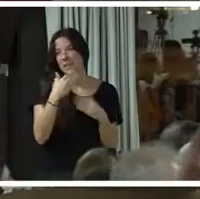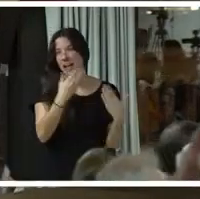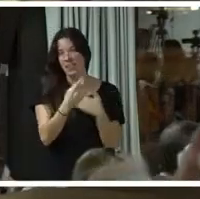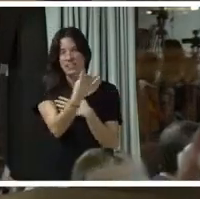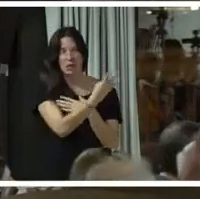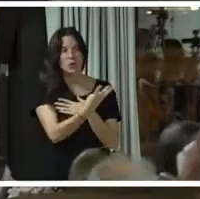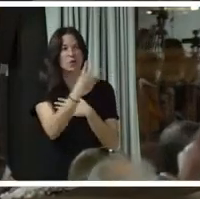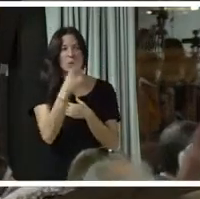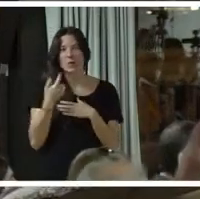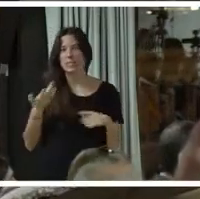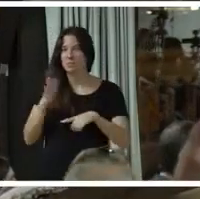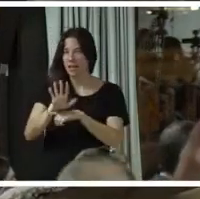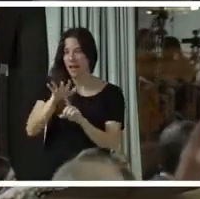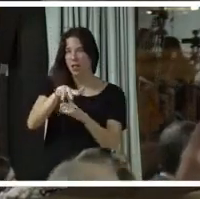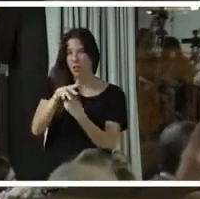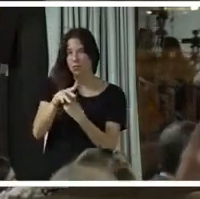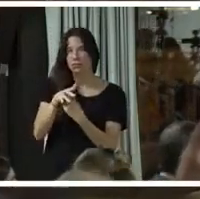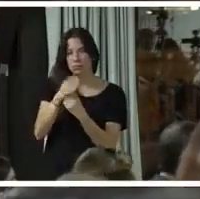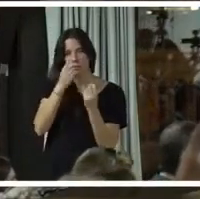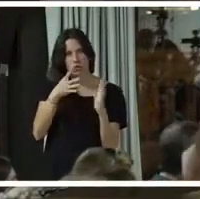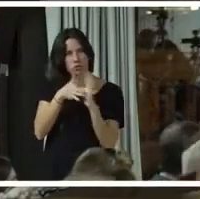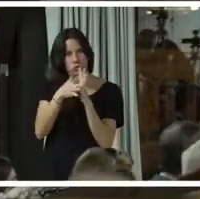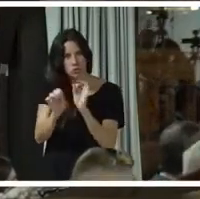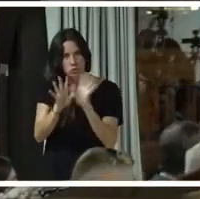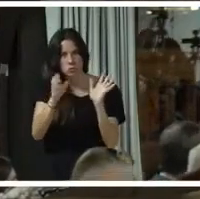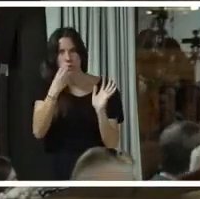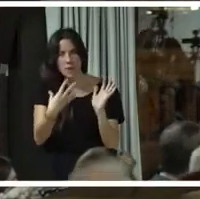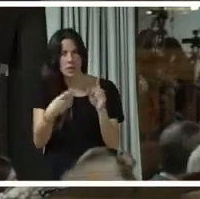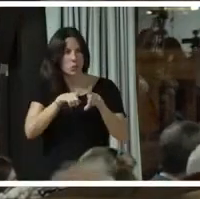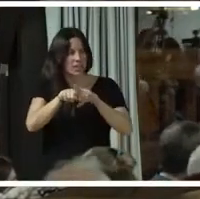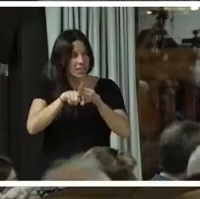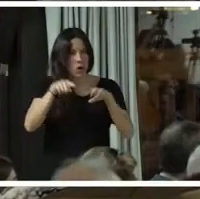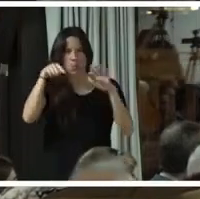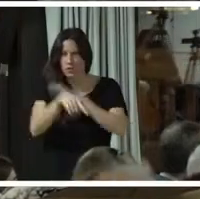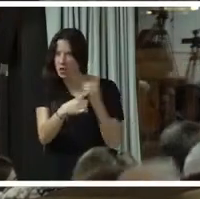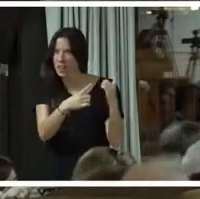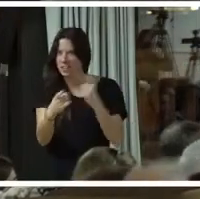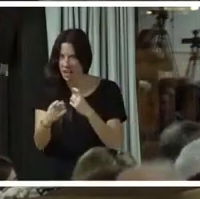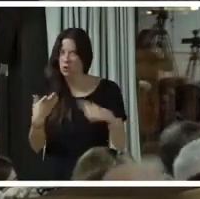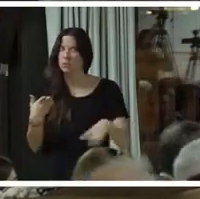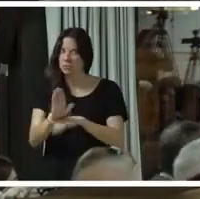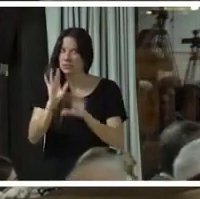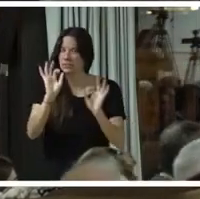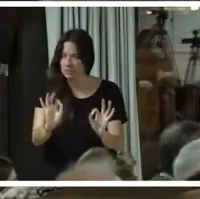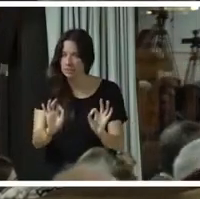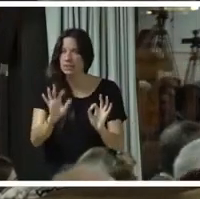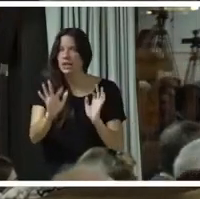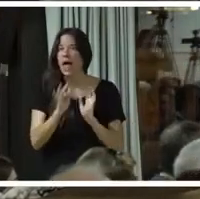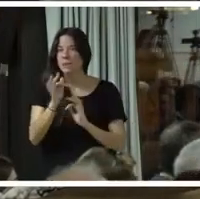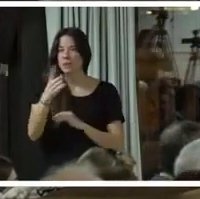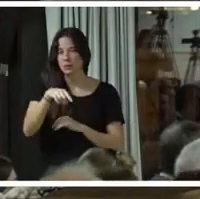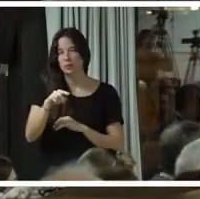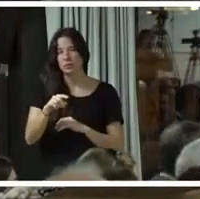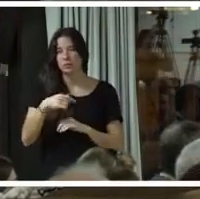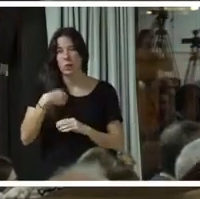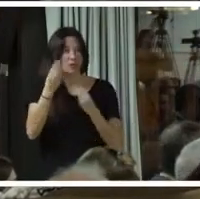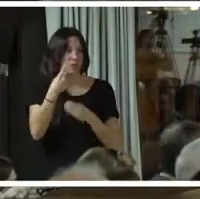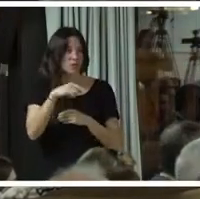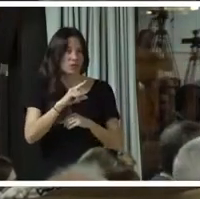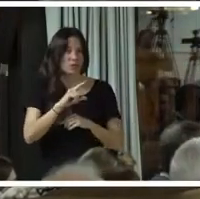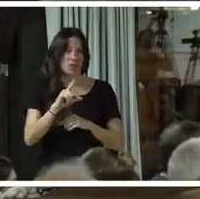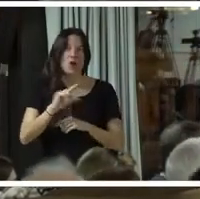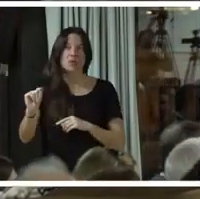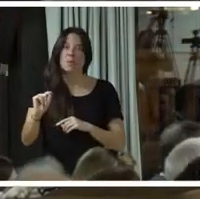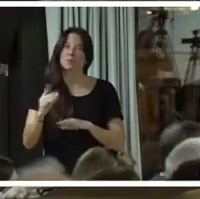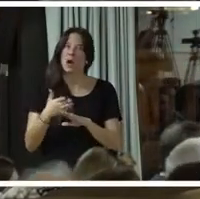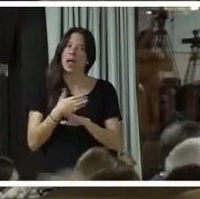habéis hecho un retrato de la situación eh crítico profundo y necesario sino que además nos habéis dado yo creo que no no nos marchamos de aquí